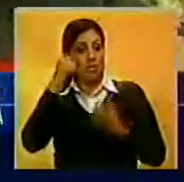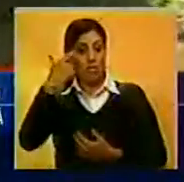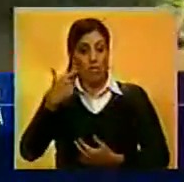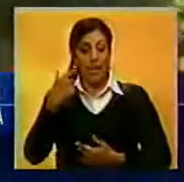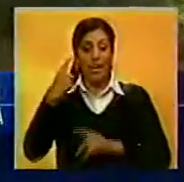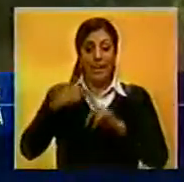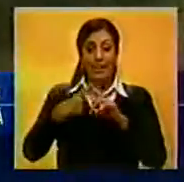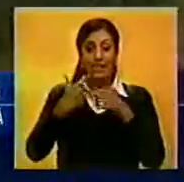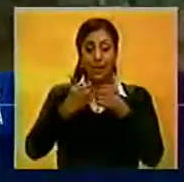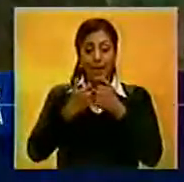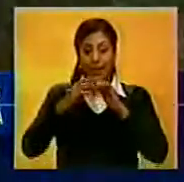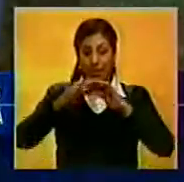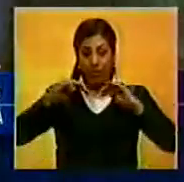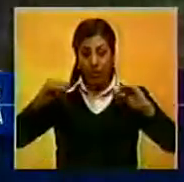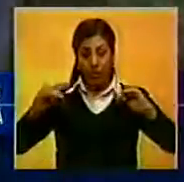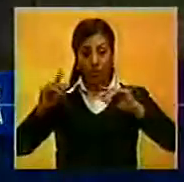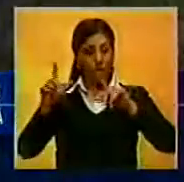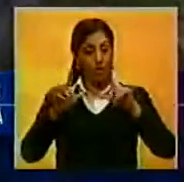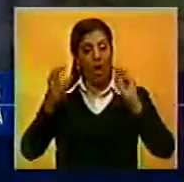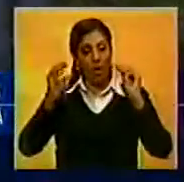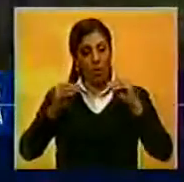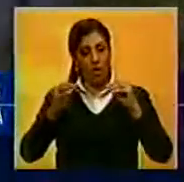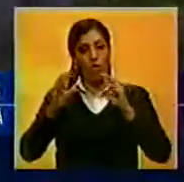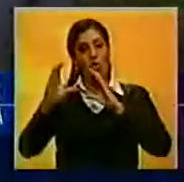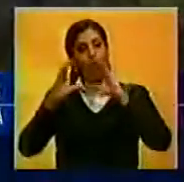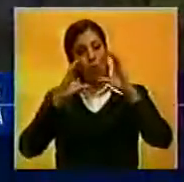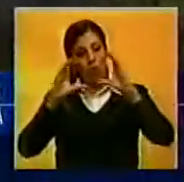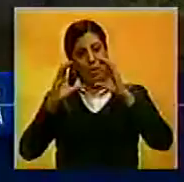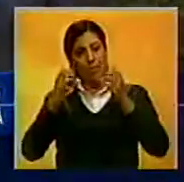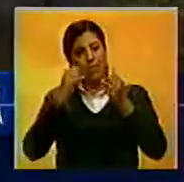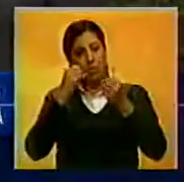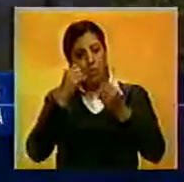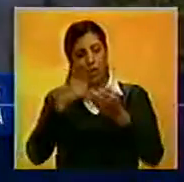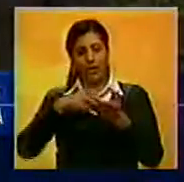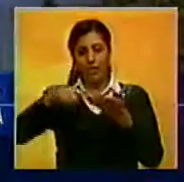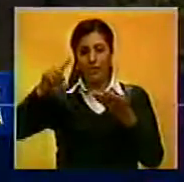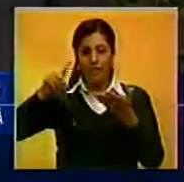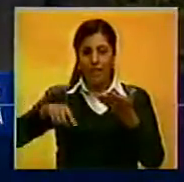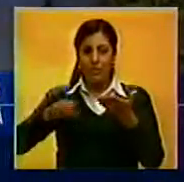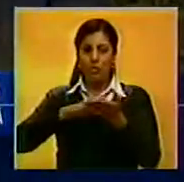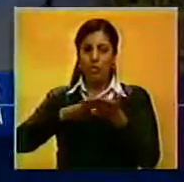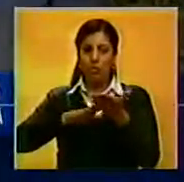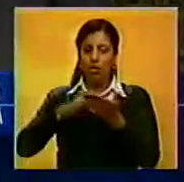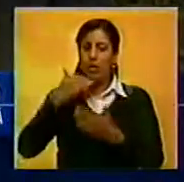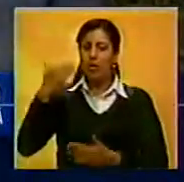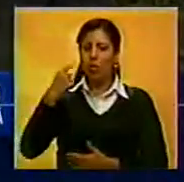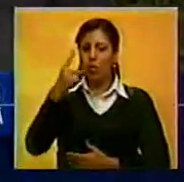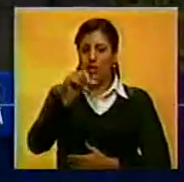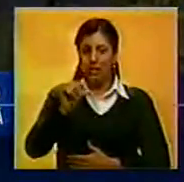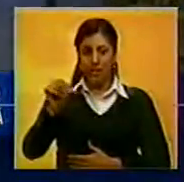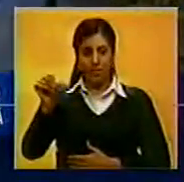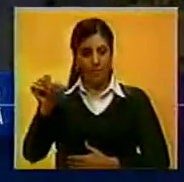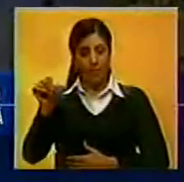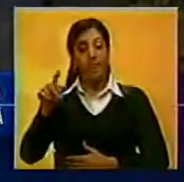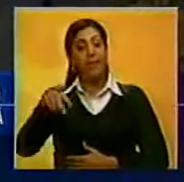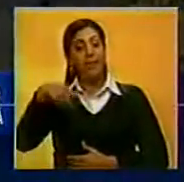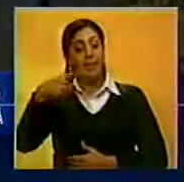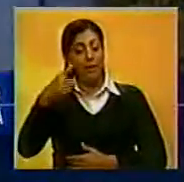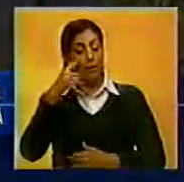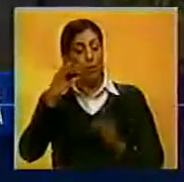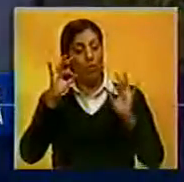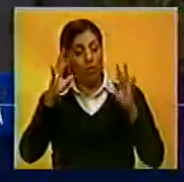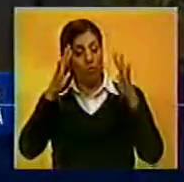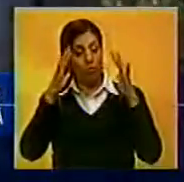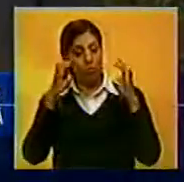la expareja habría llegado a un acuerdo. En un comunicado señalaron que firmaron la resolución hace más de una semana, después de que